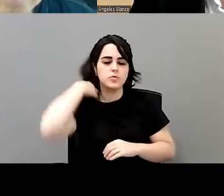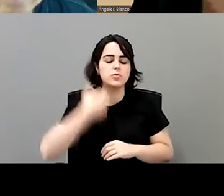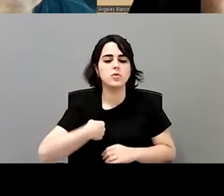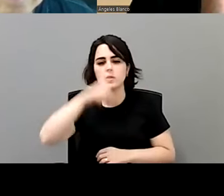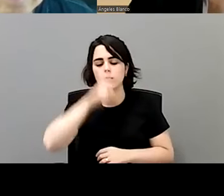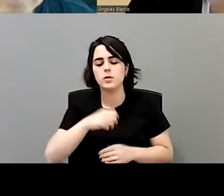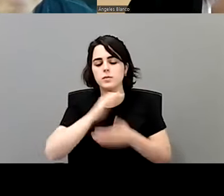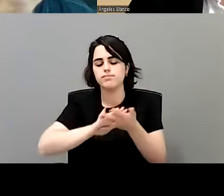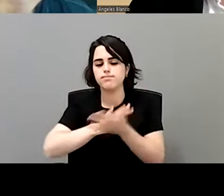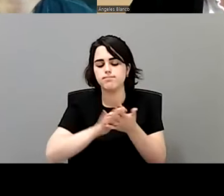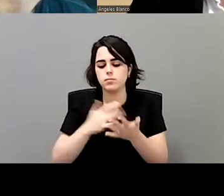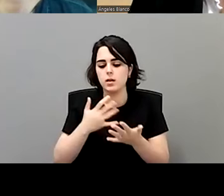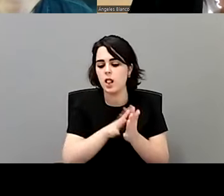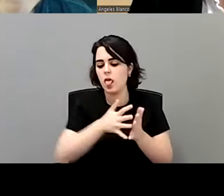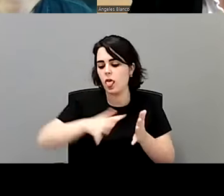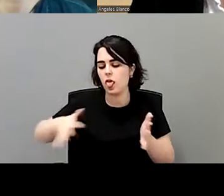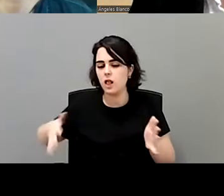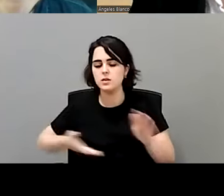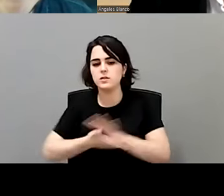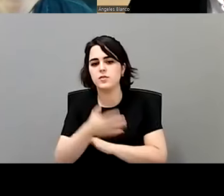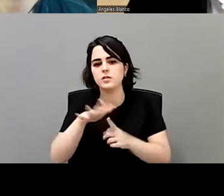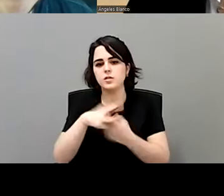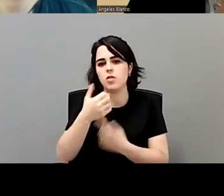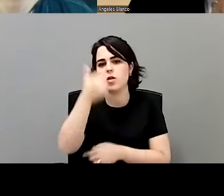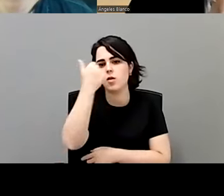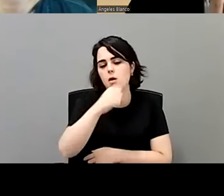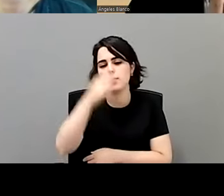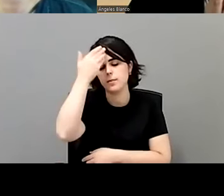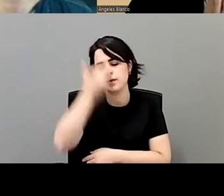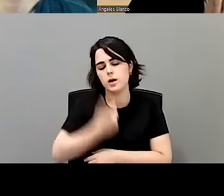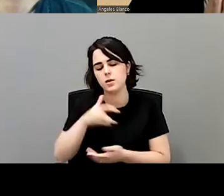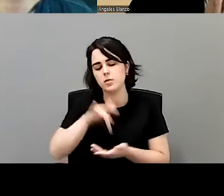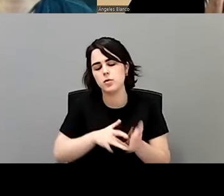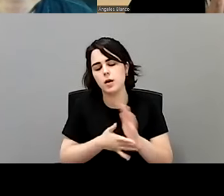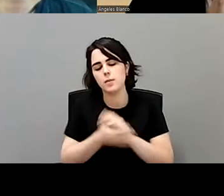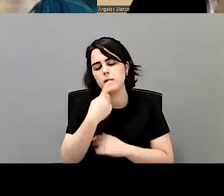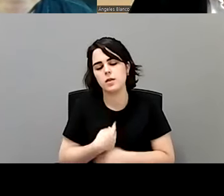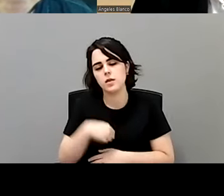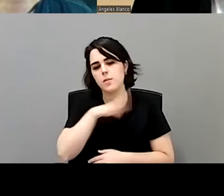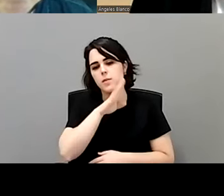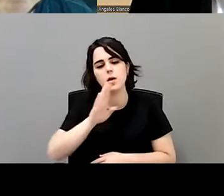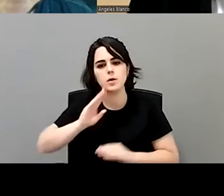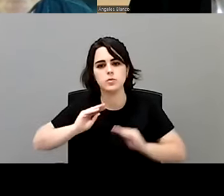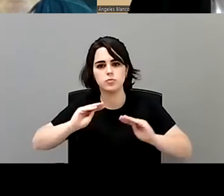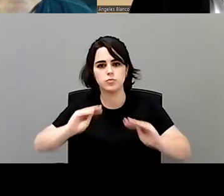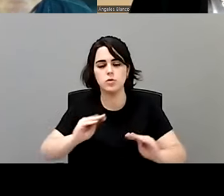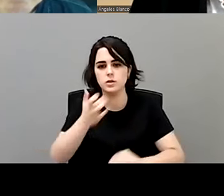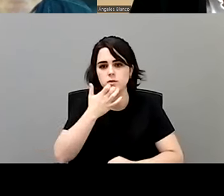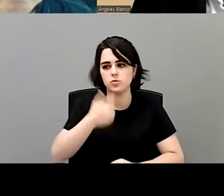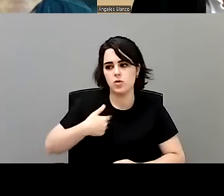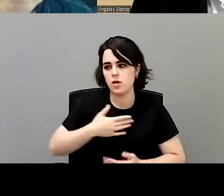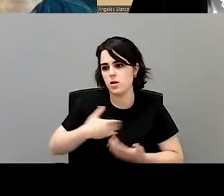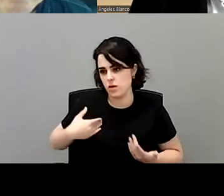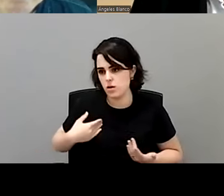estabas hablando, el caso de un hombre con parálisis cerebral que me decía su madre, si yo quiero